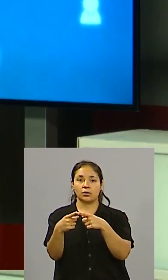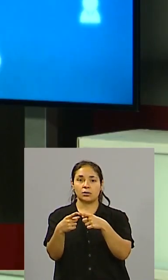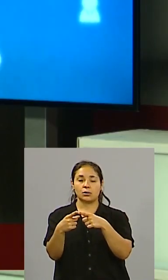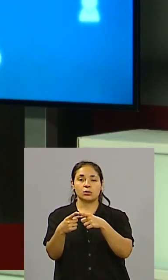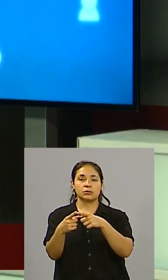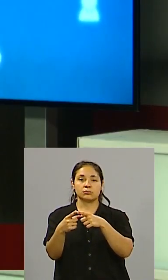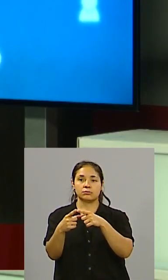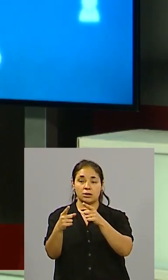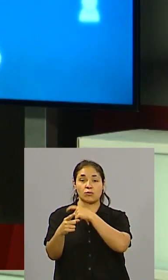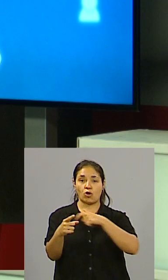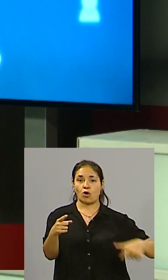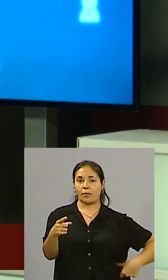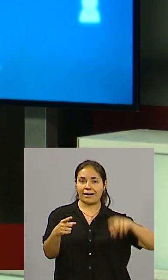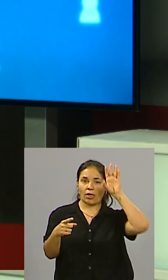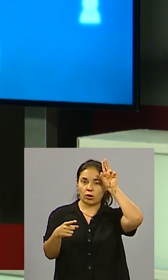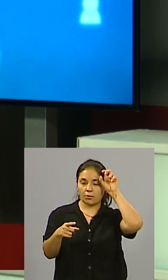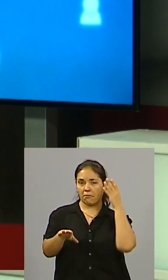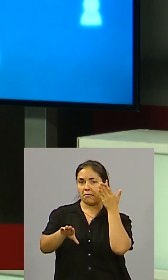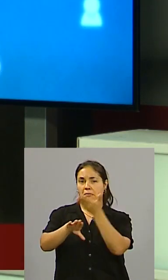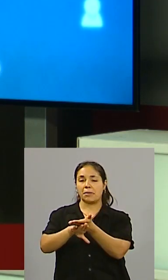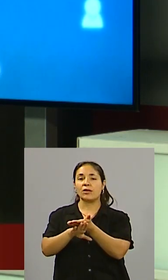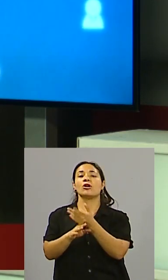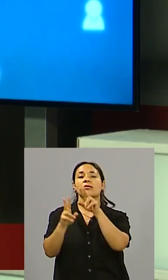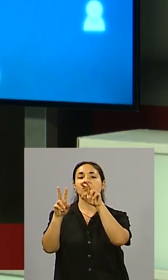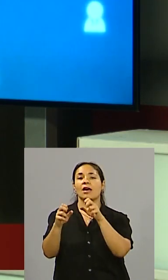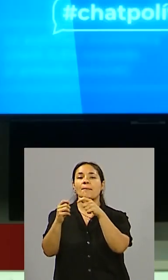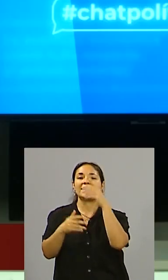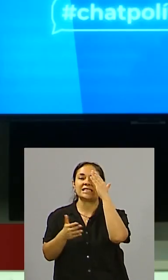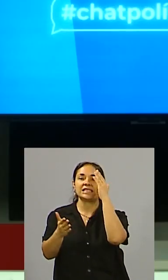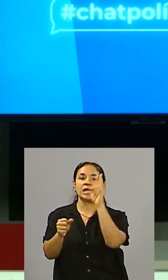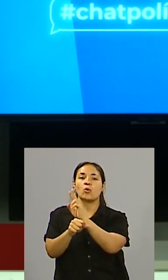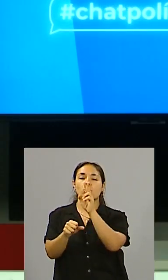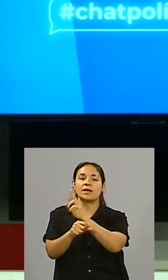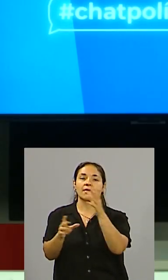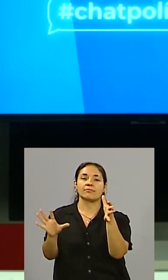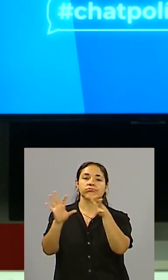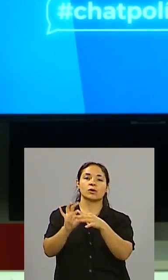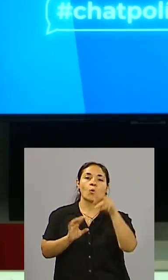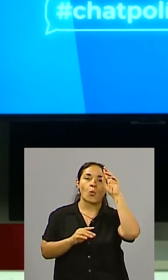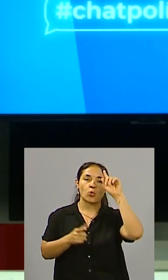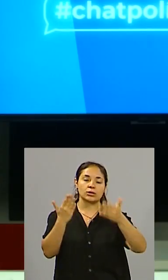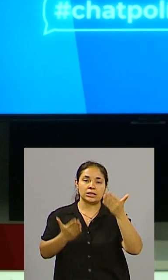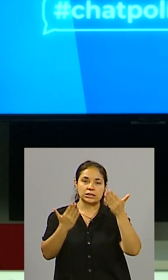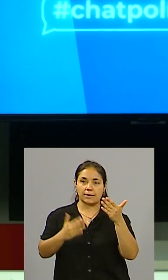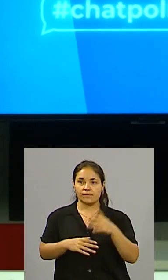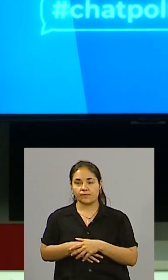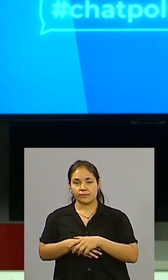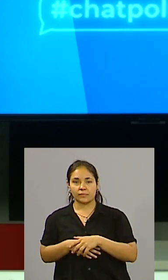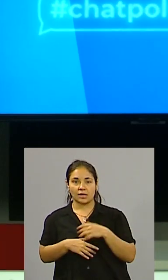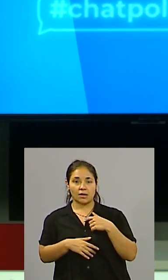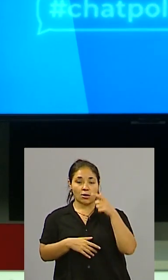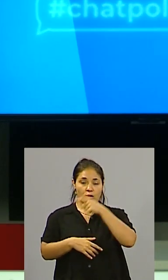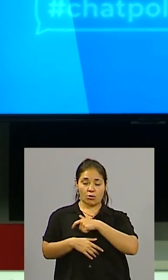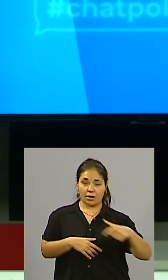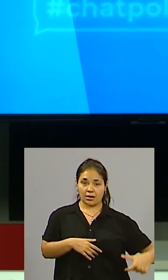trazado el gobernador Cornejo, en este caso en el área de seguridad y justicia? Bueno, para el gobernador, seguridad tiene una